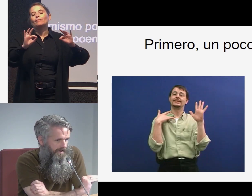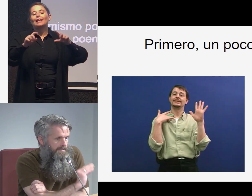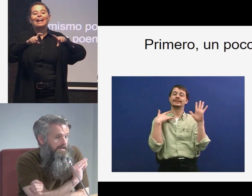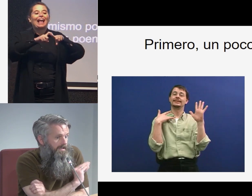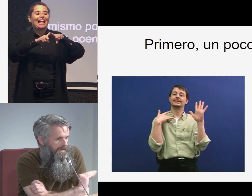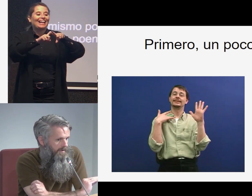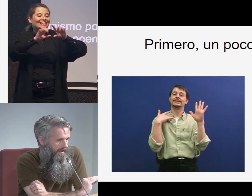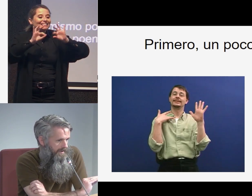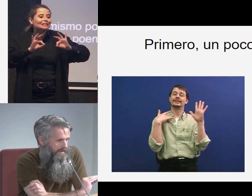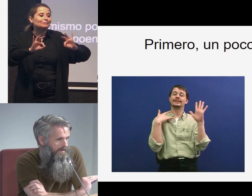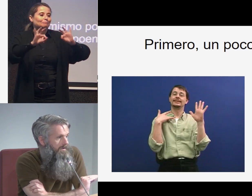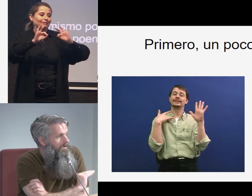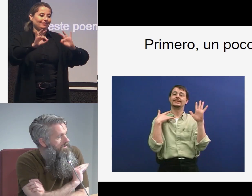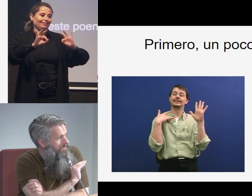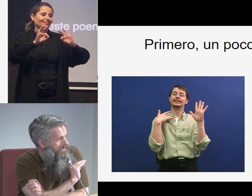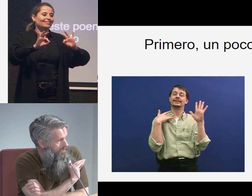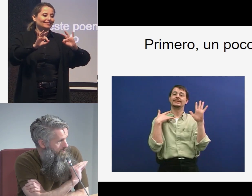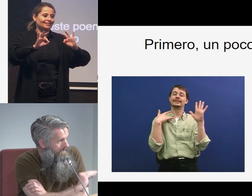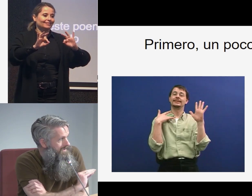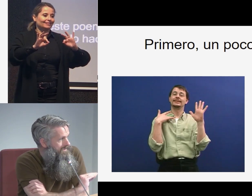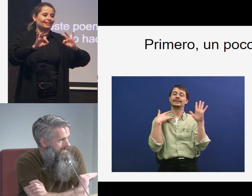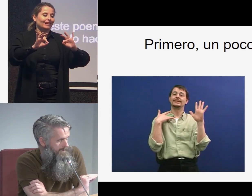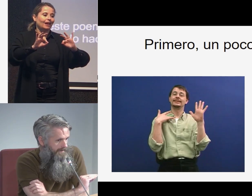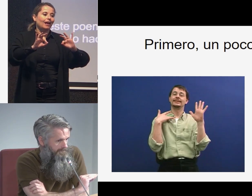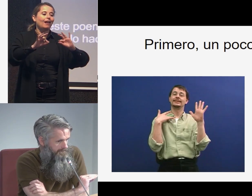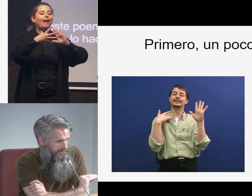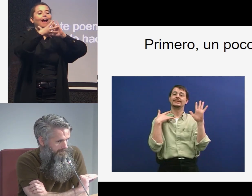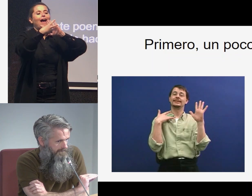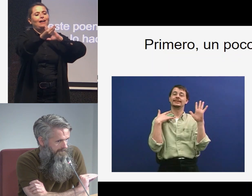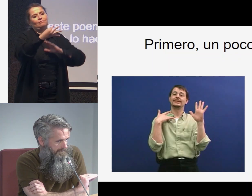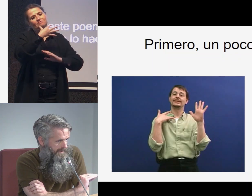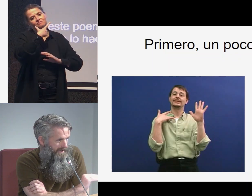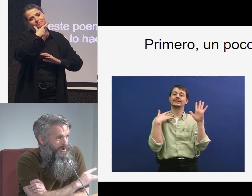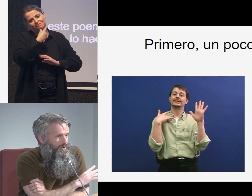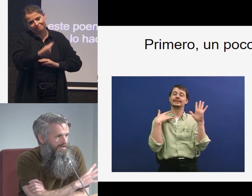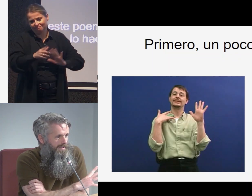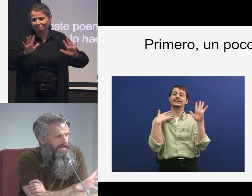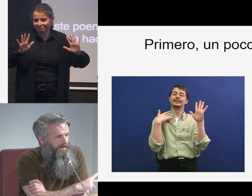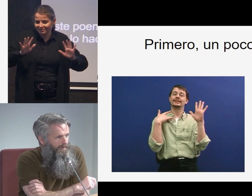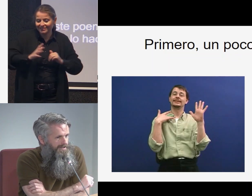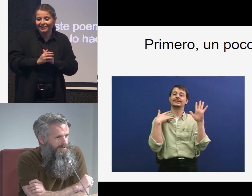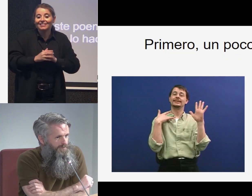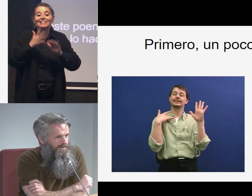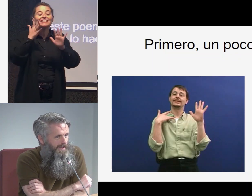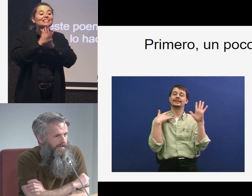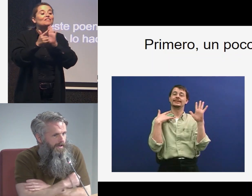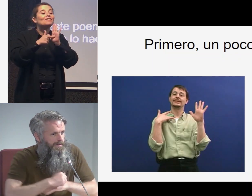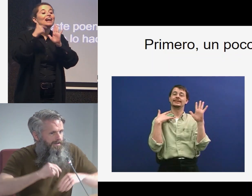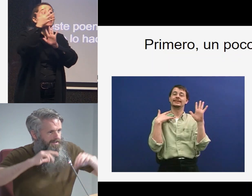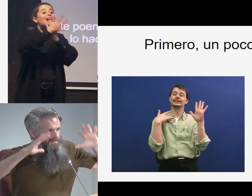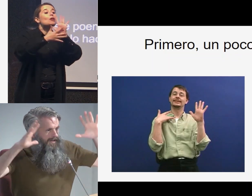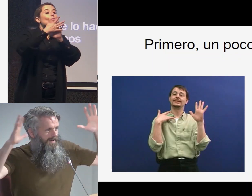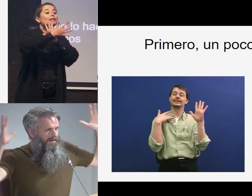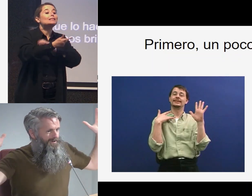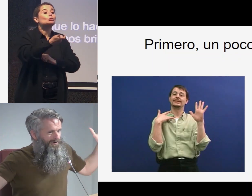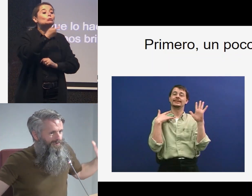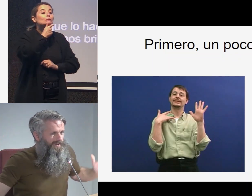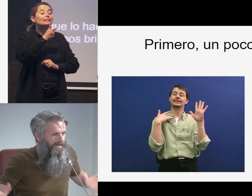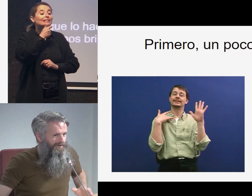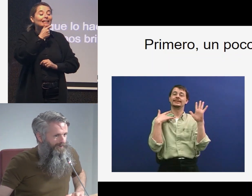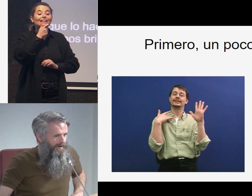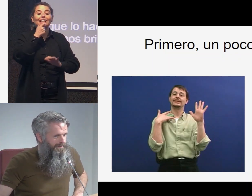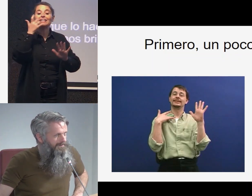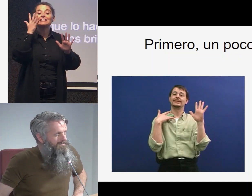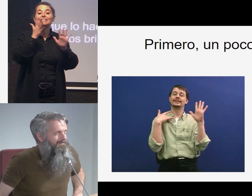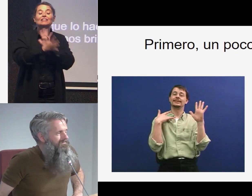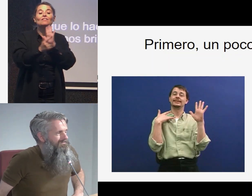muy especiales que lo hace muy entendible. ¿Vale? No es que la lengua de signos británica sea